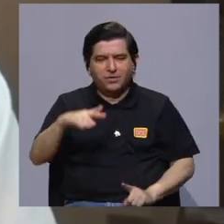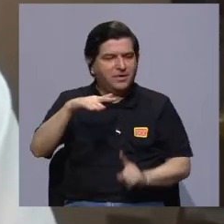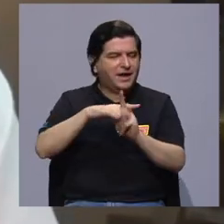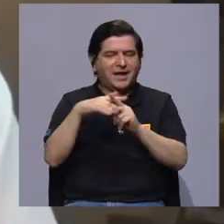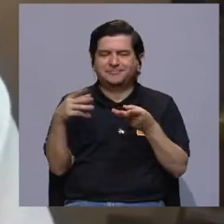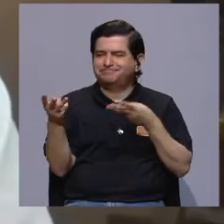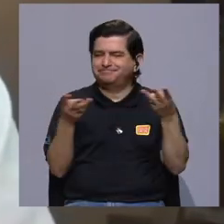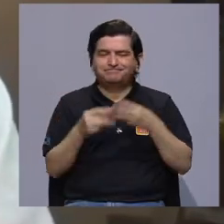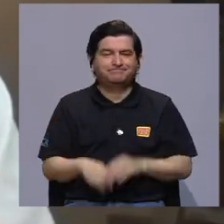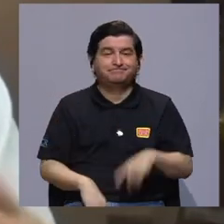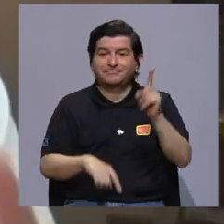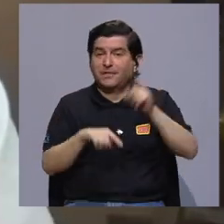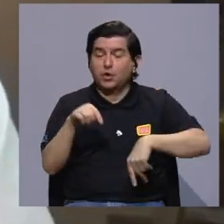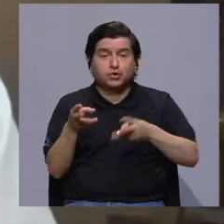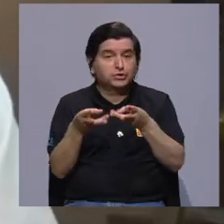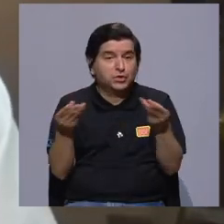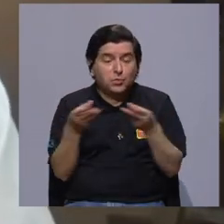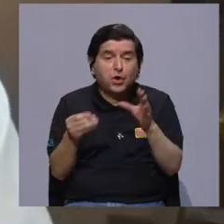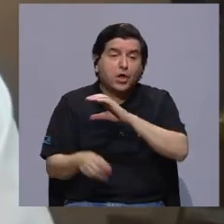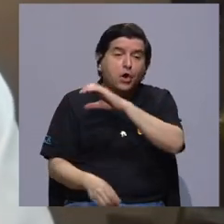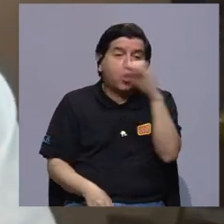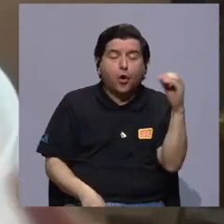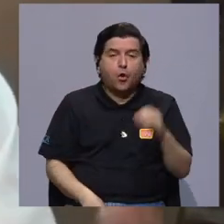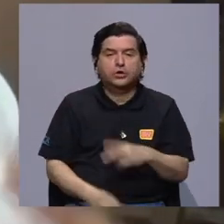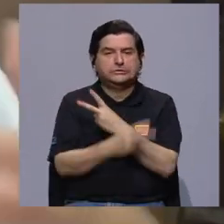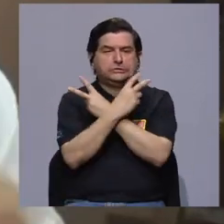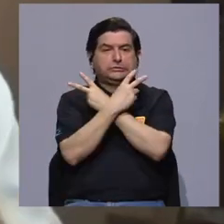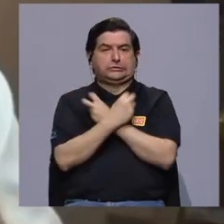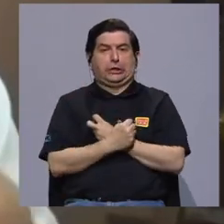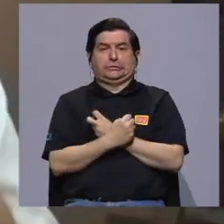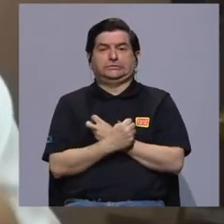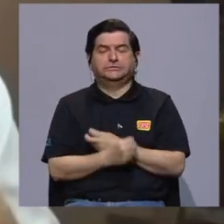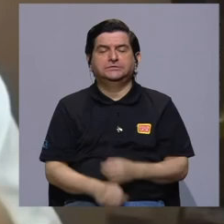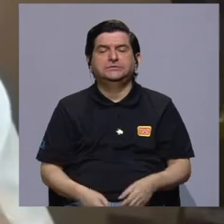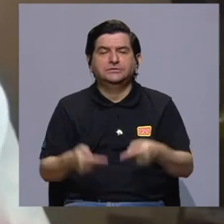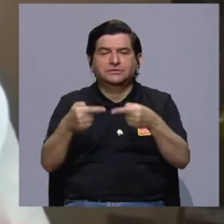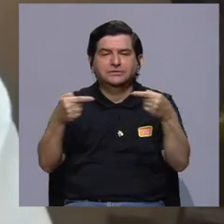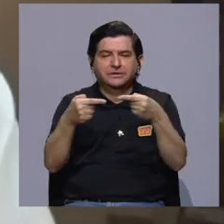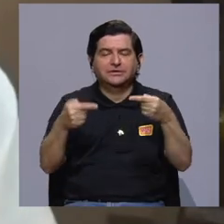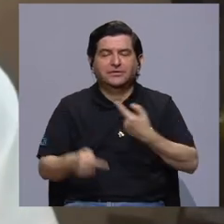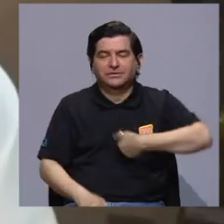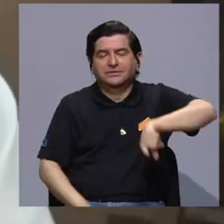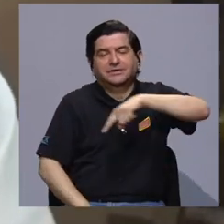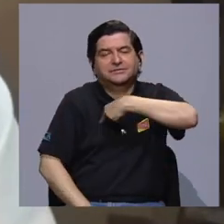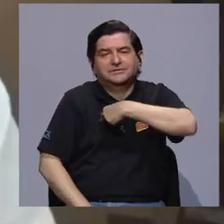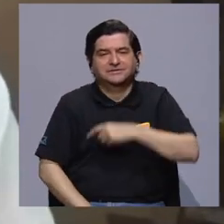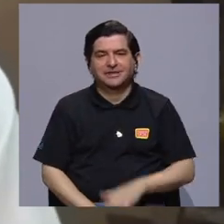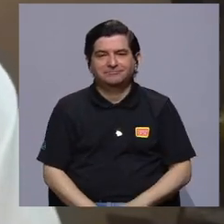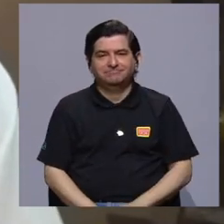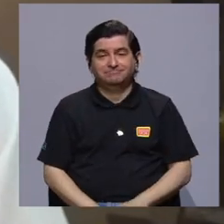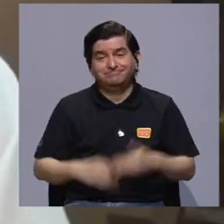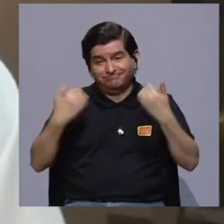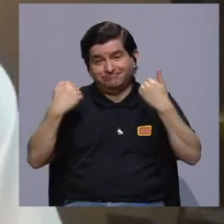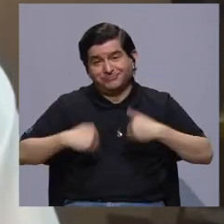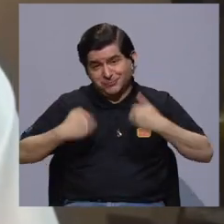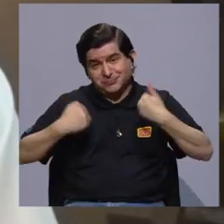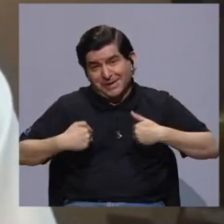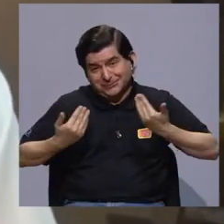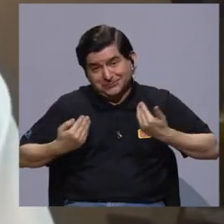llega al mercado porque no se puede producir o porque es tóxico precisamente para nuestra especie, el ser